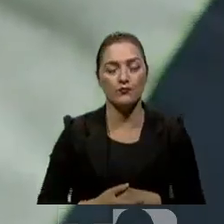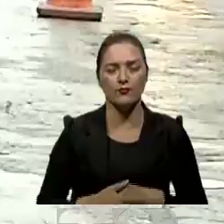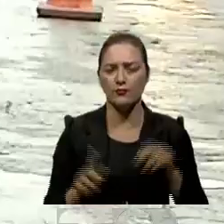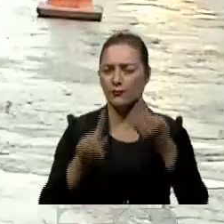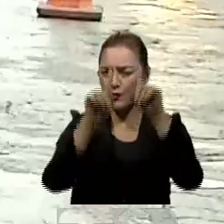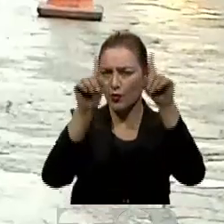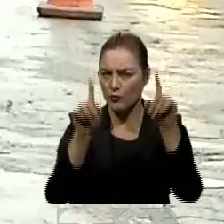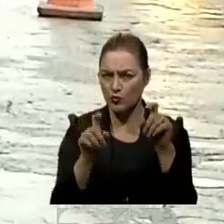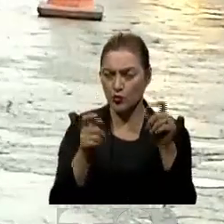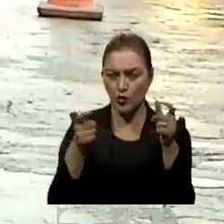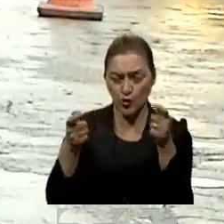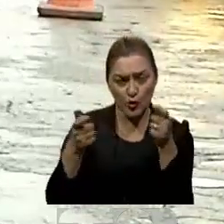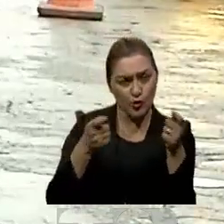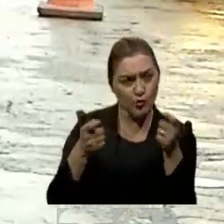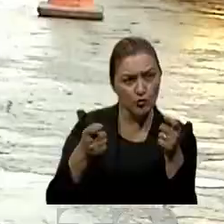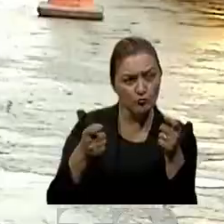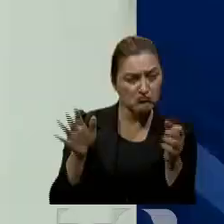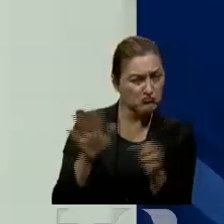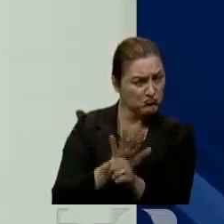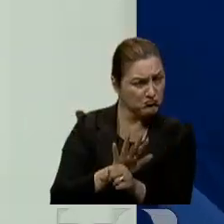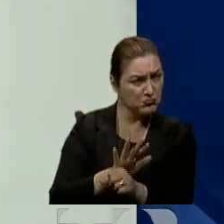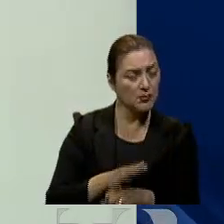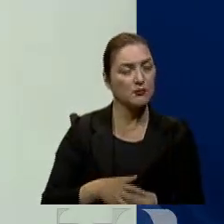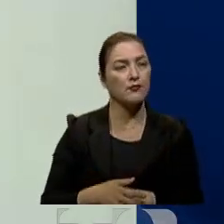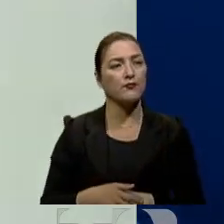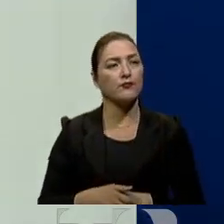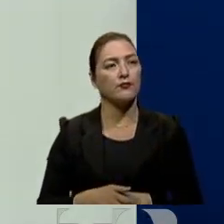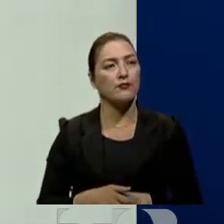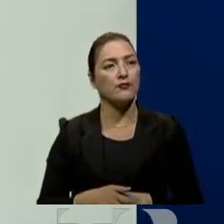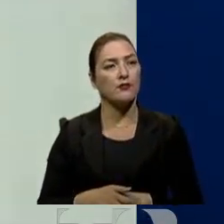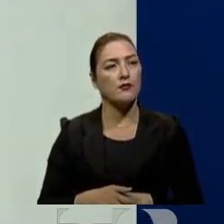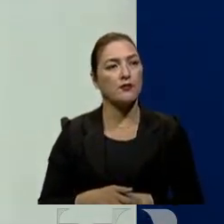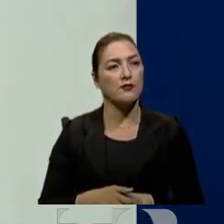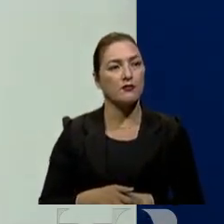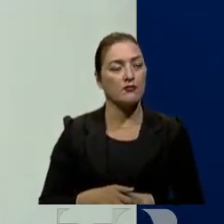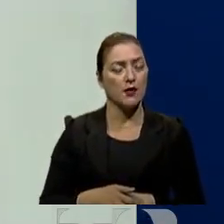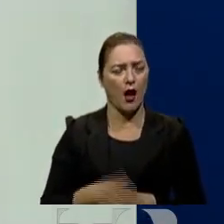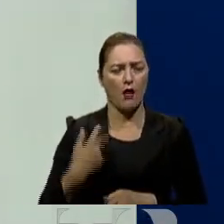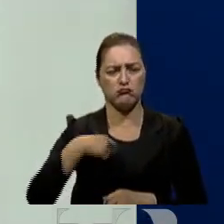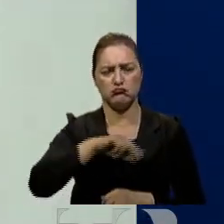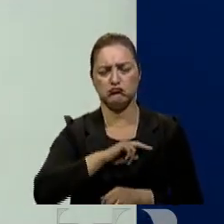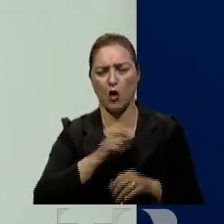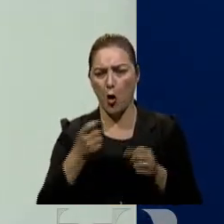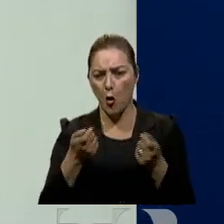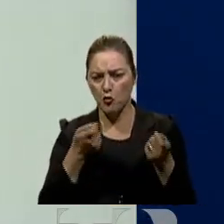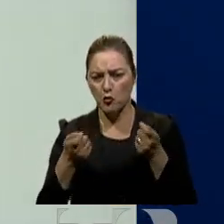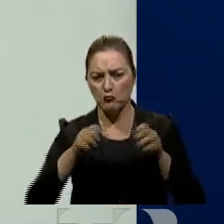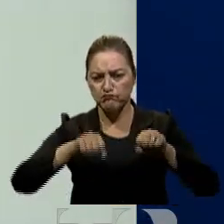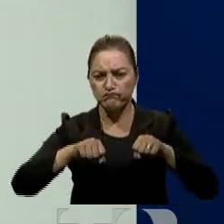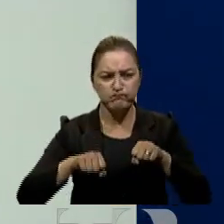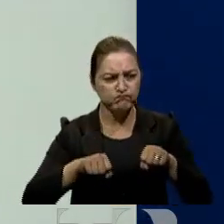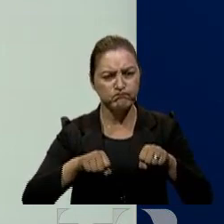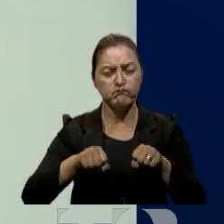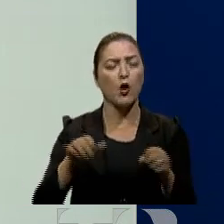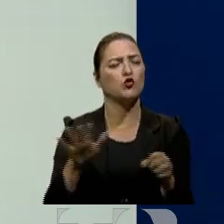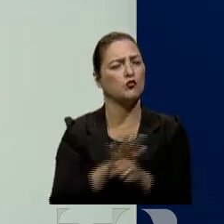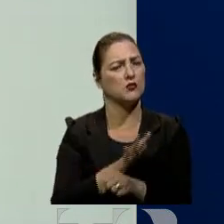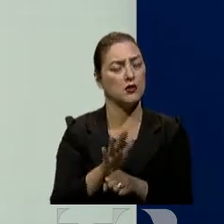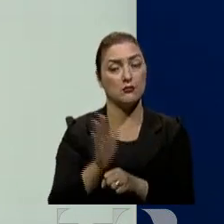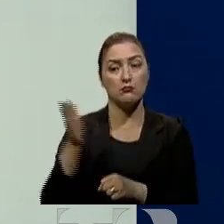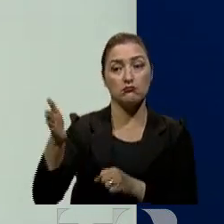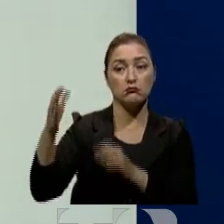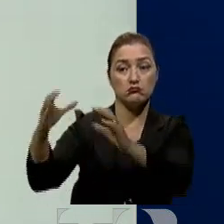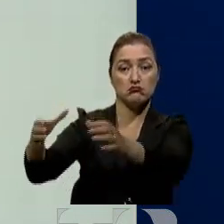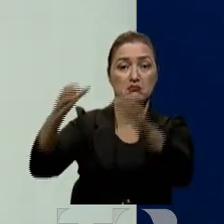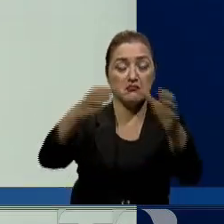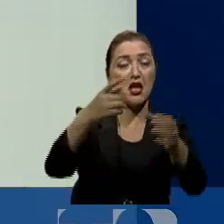pregunta es, ¿estos operativos son suficientes? Considero que sí, porque estamos trabajando nosotros como MT en diferentes sectores